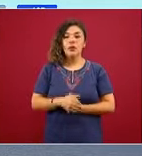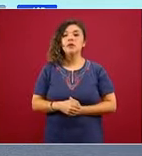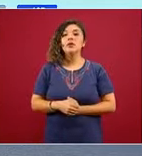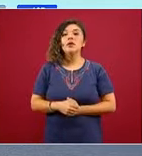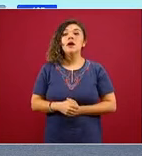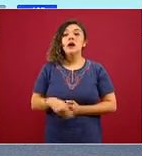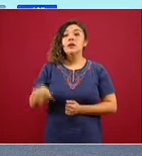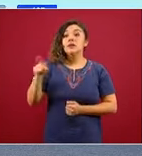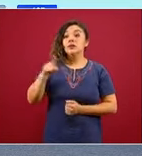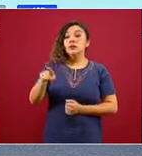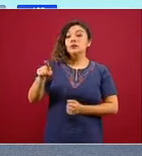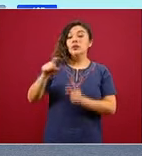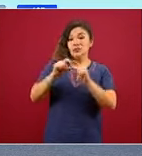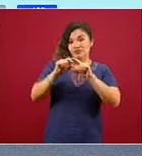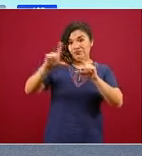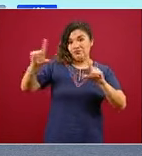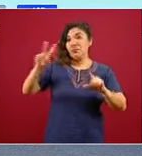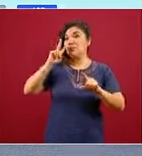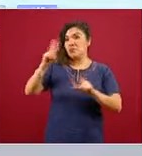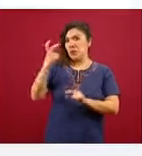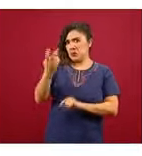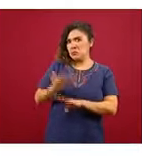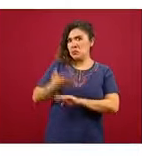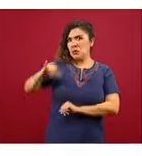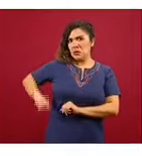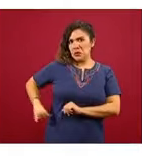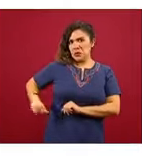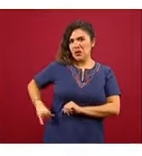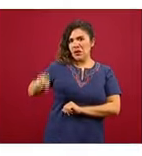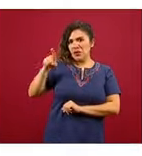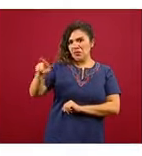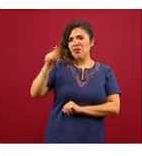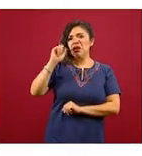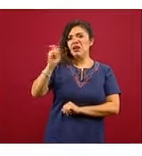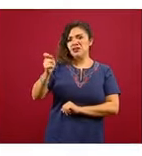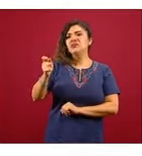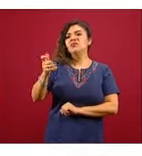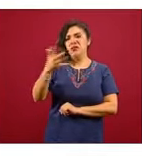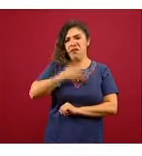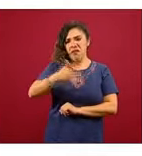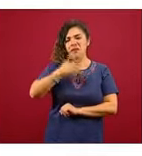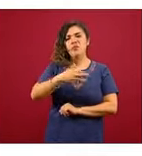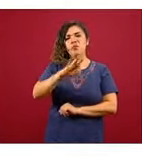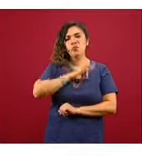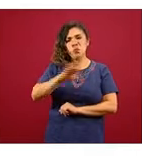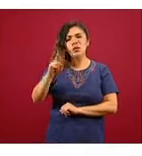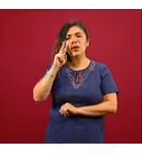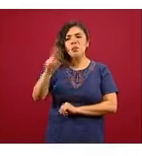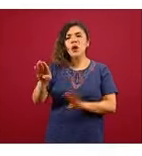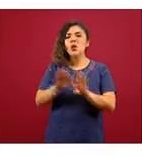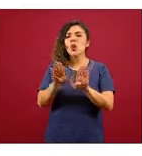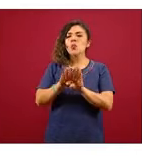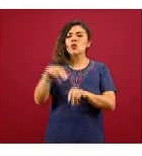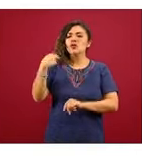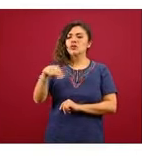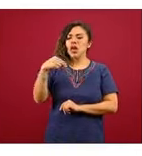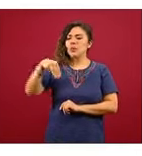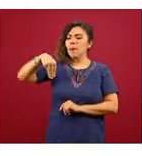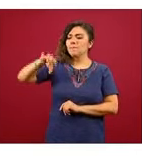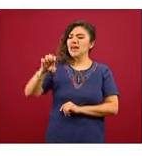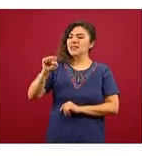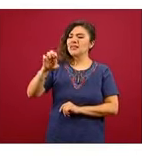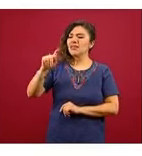ahora Querétaro, una imagen interesante, estamos hablando precisamente de que también se pueden formar estas mesetas durante los periodos